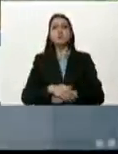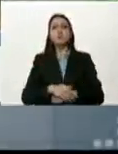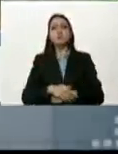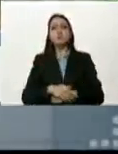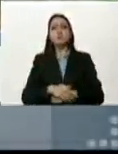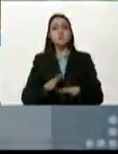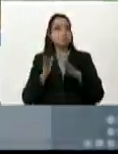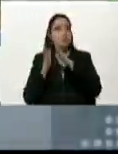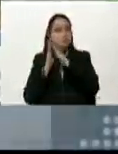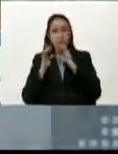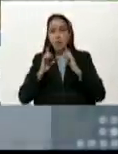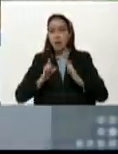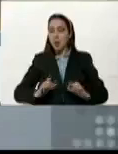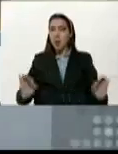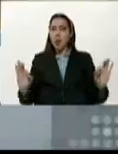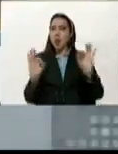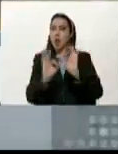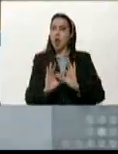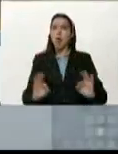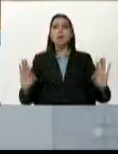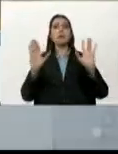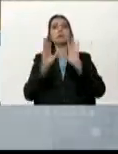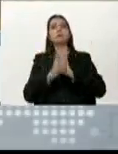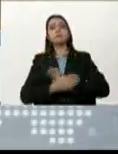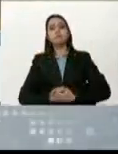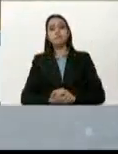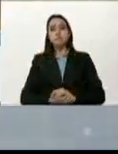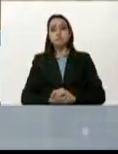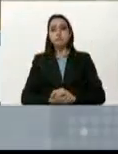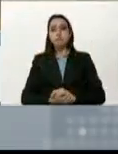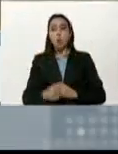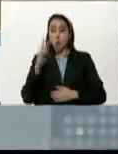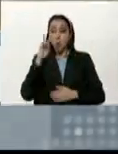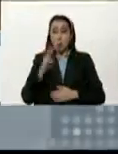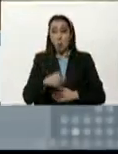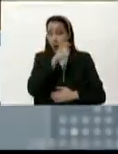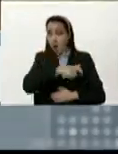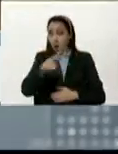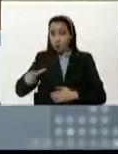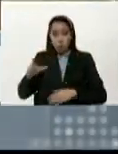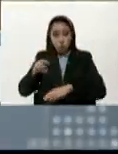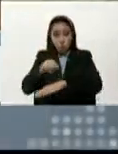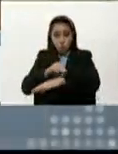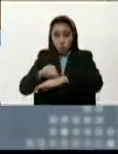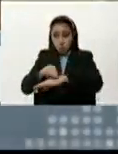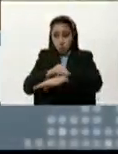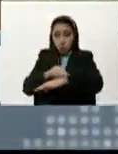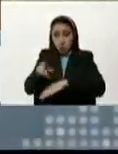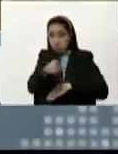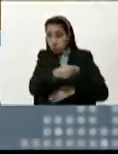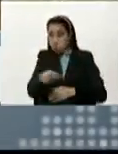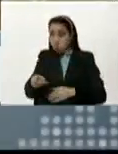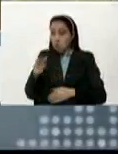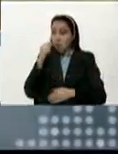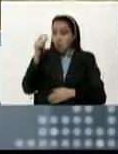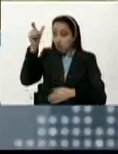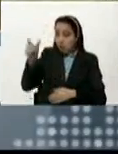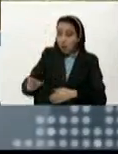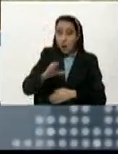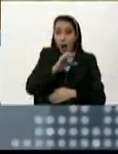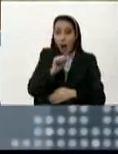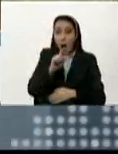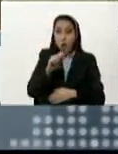duerme una duerme uno ve a los ministros castro soteldo